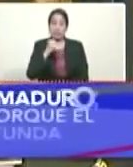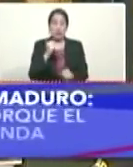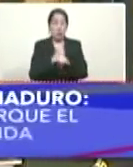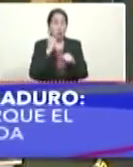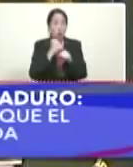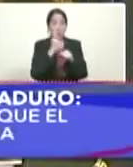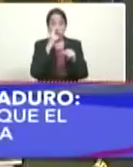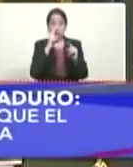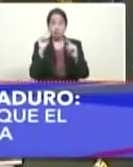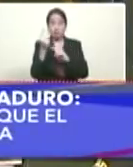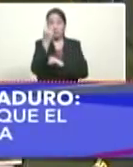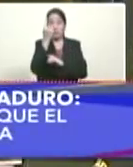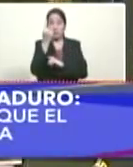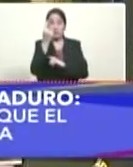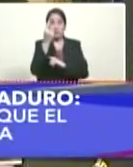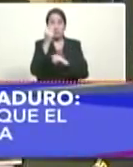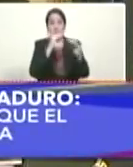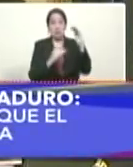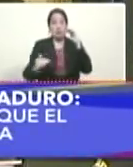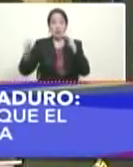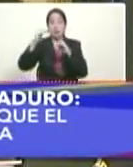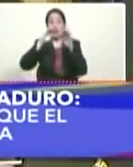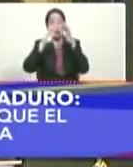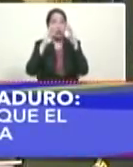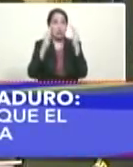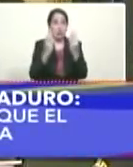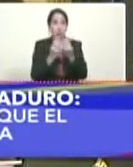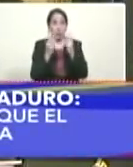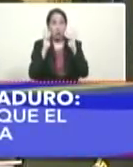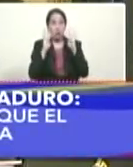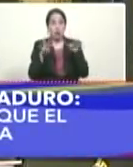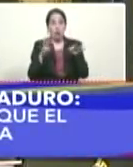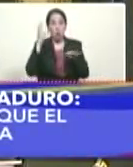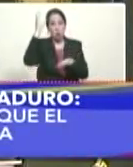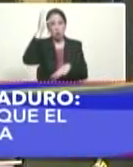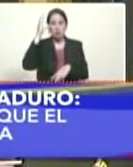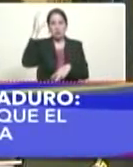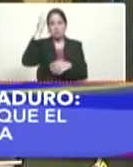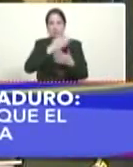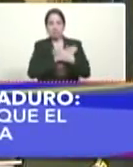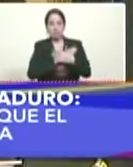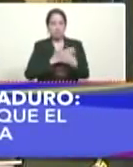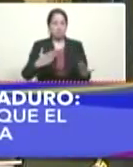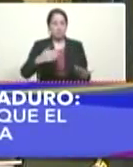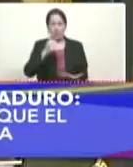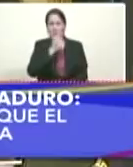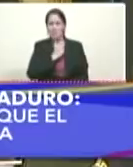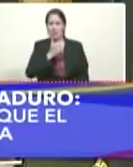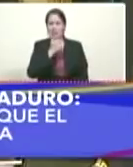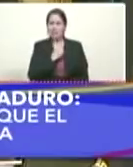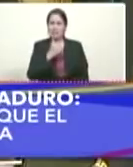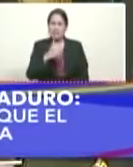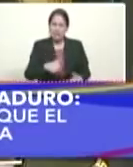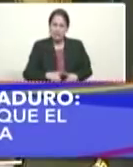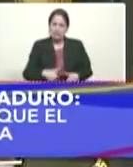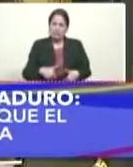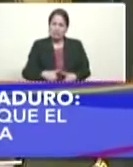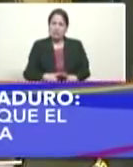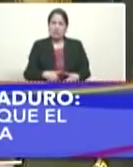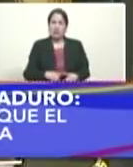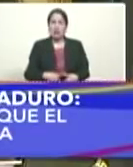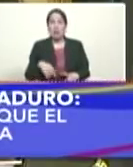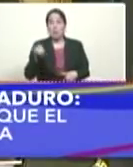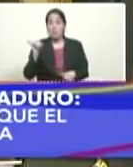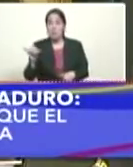del mundo de conocimiento de entrega de sacrificio ellos mismos fueron los que nos